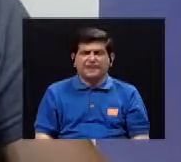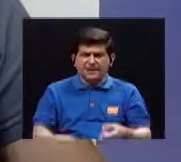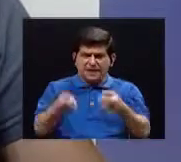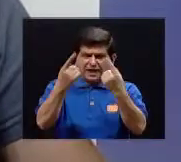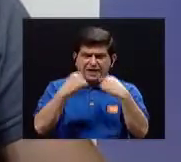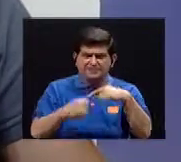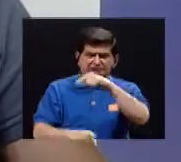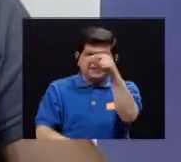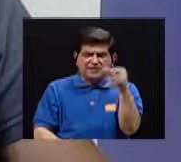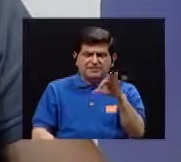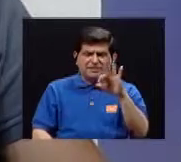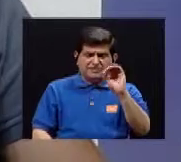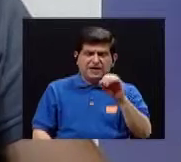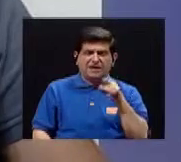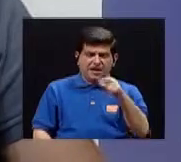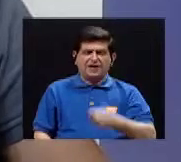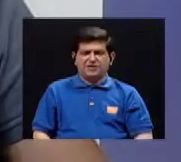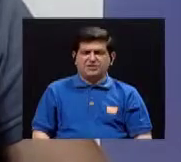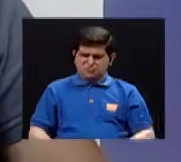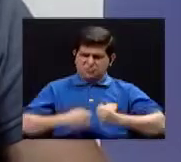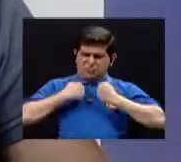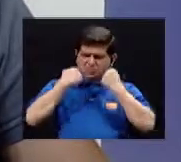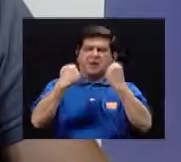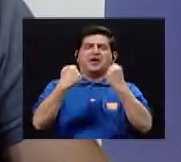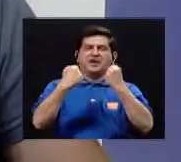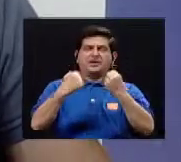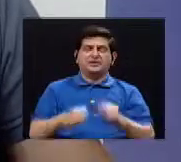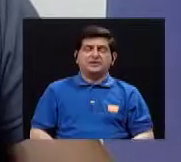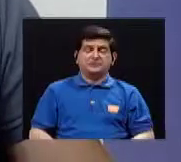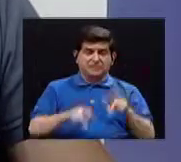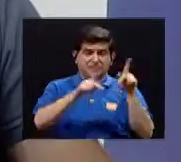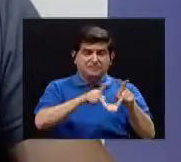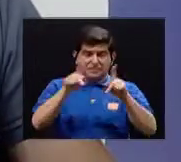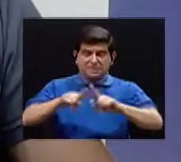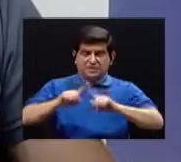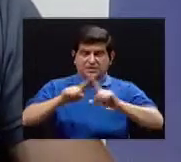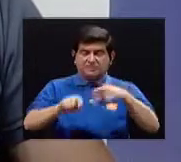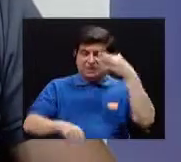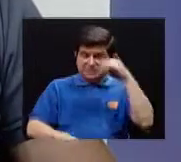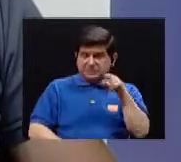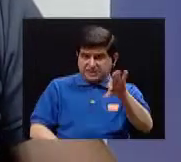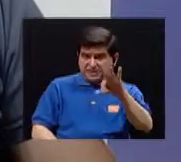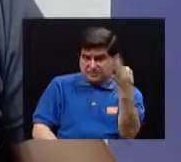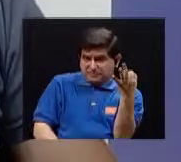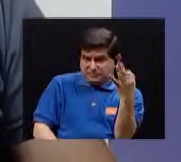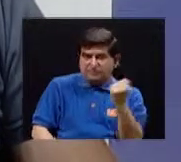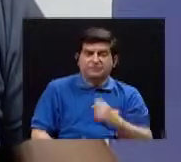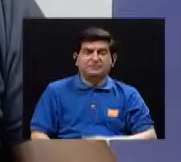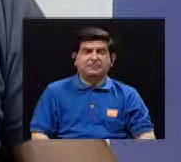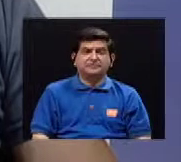italia 90 diciendo esto ser es verdad que se convirtieron para mucha gente entonces